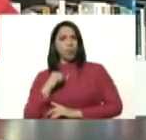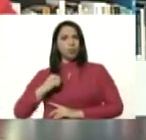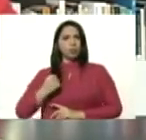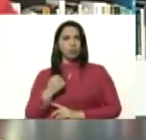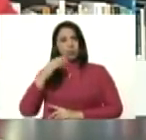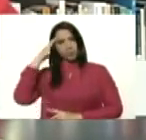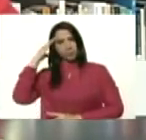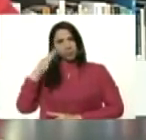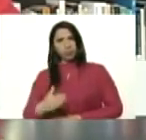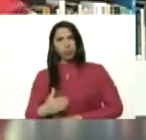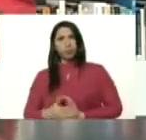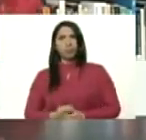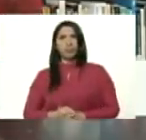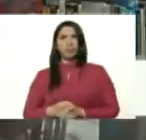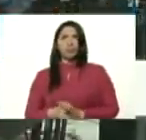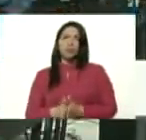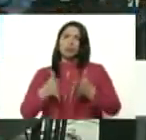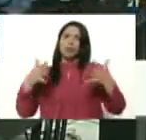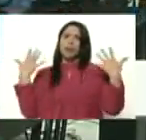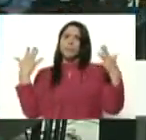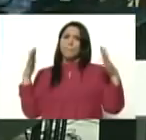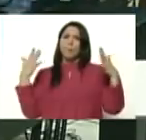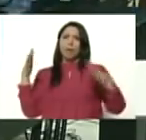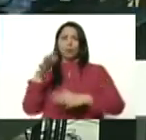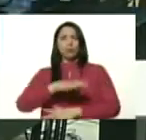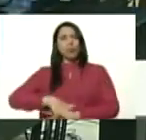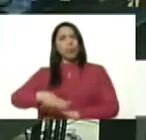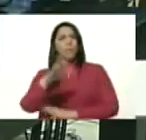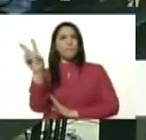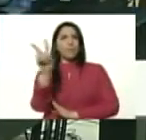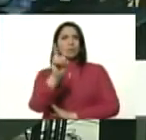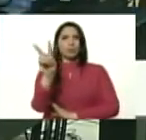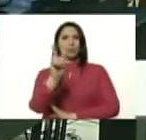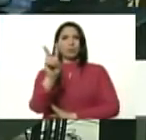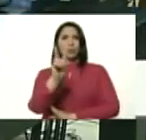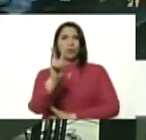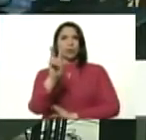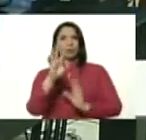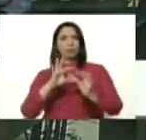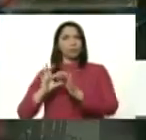los militares. Un gran aplauso de toda Venezuela para la Unión